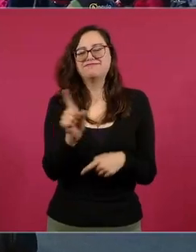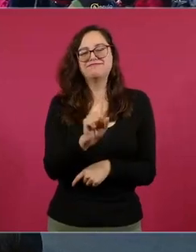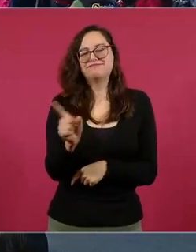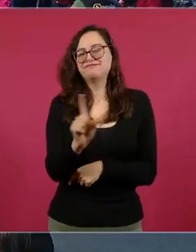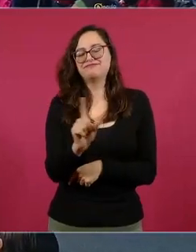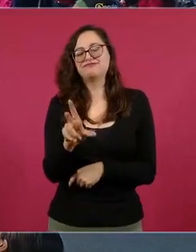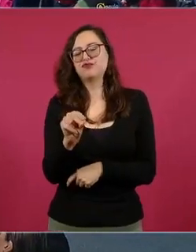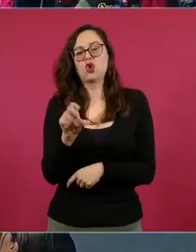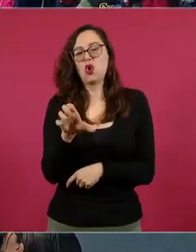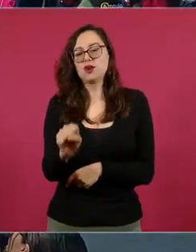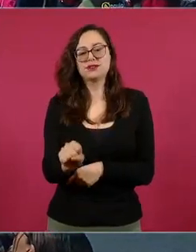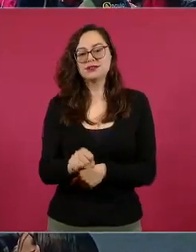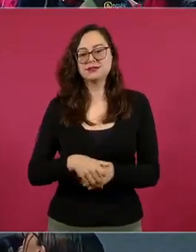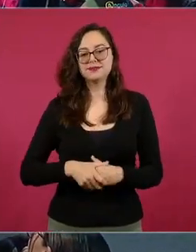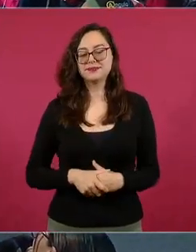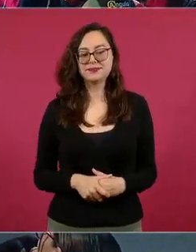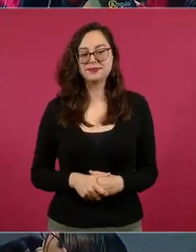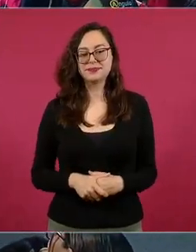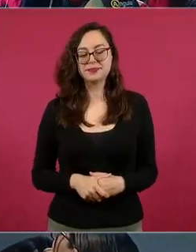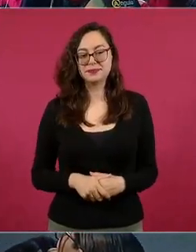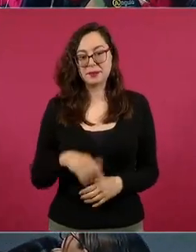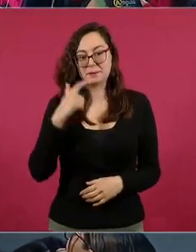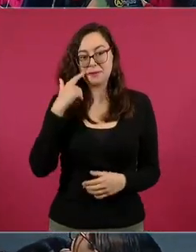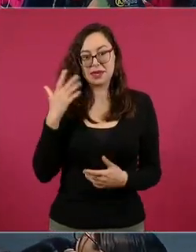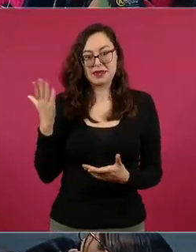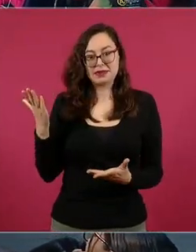Porque miren esto.